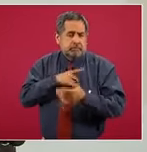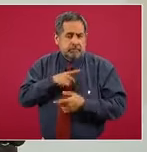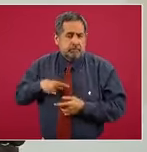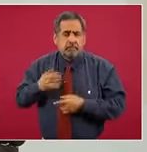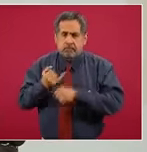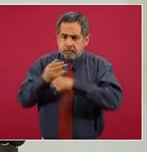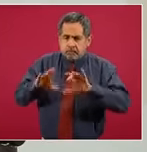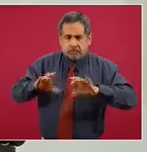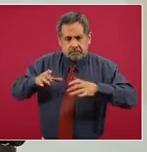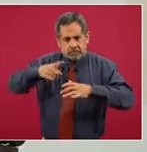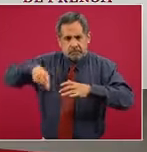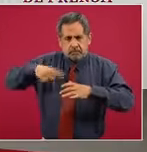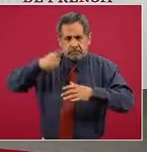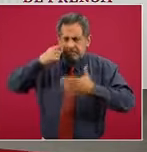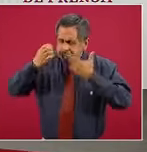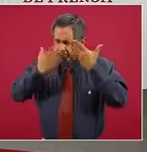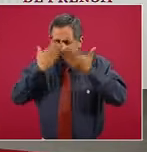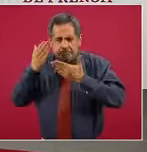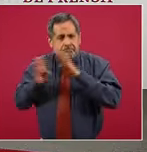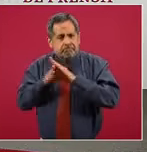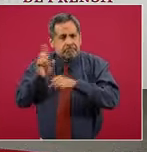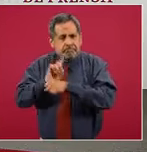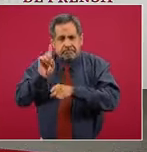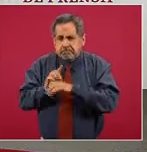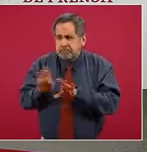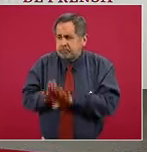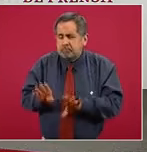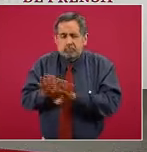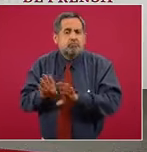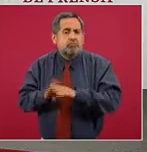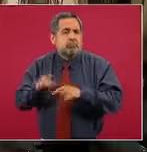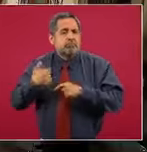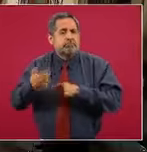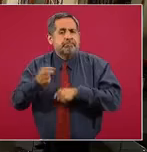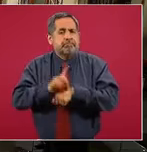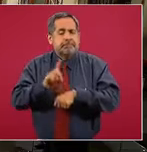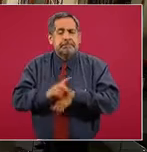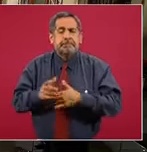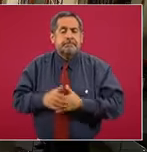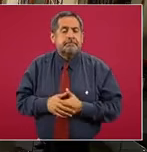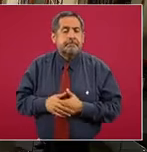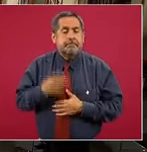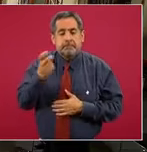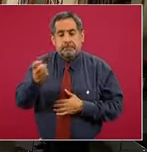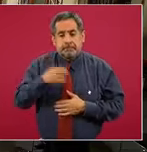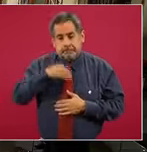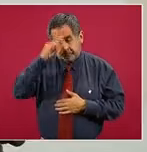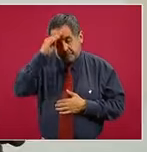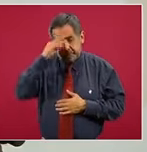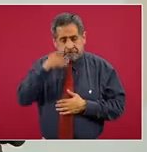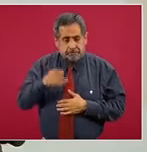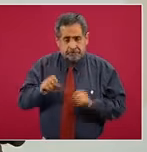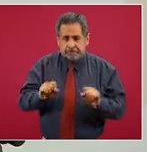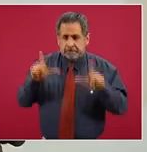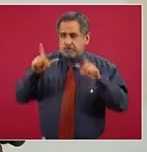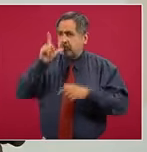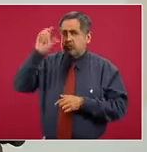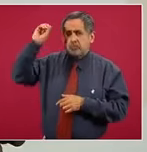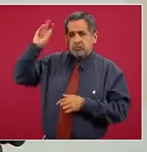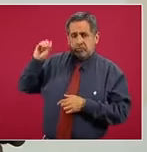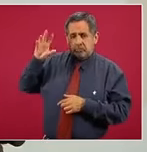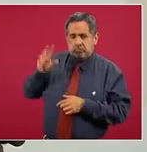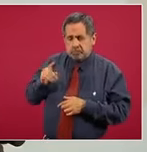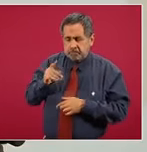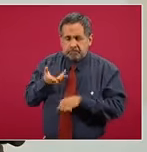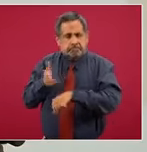la información para analizarla todos los días. Entonces, con esta herramienta, el semáforo de riesgo